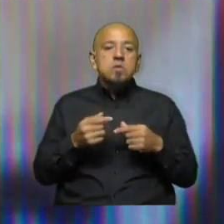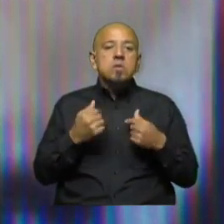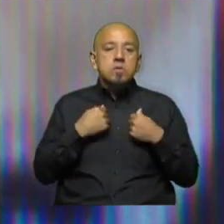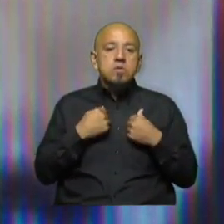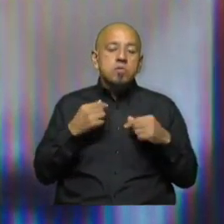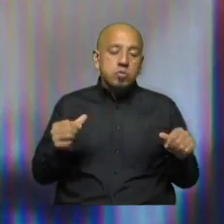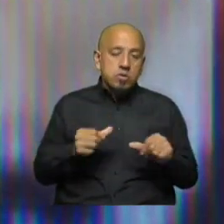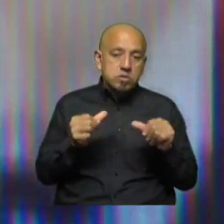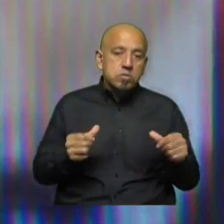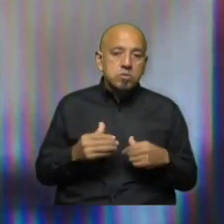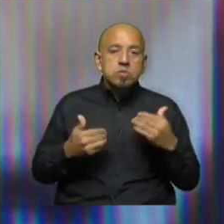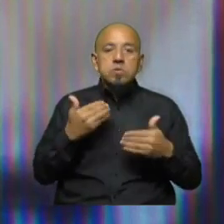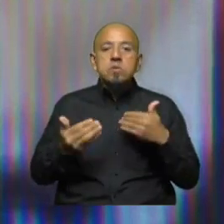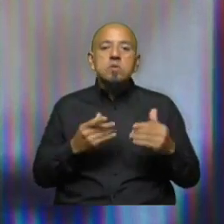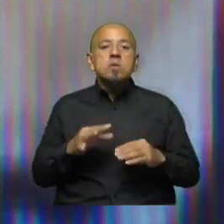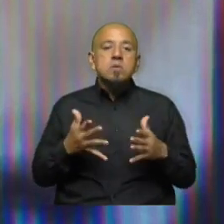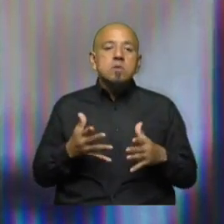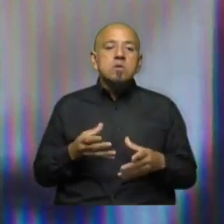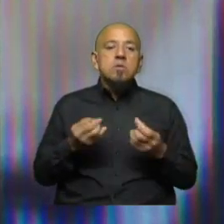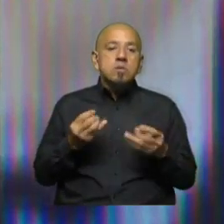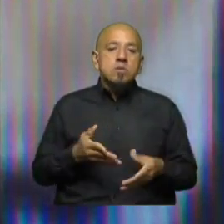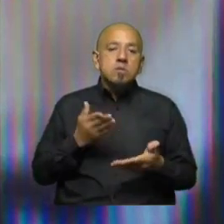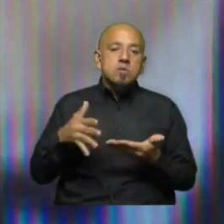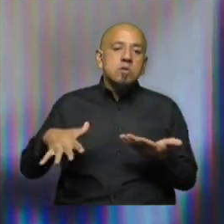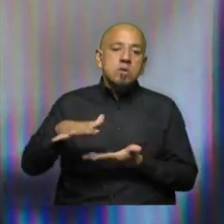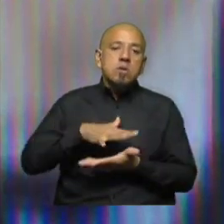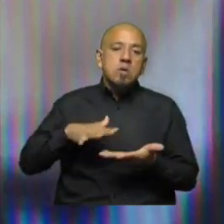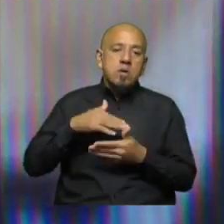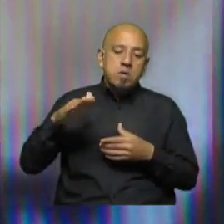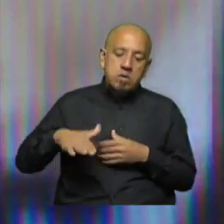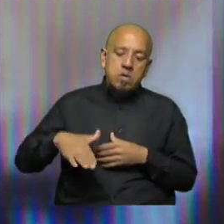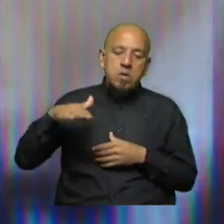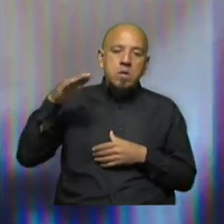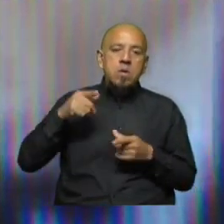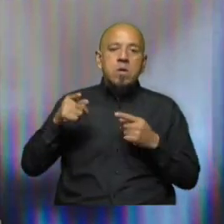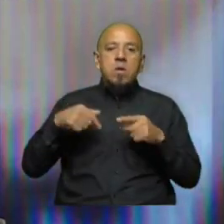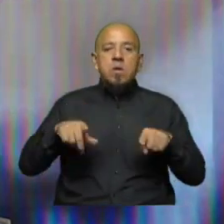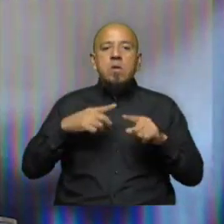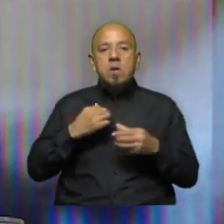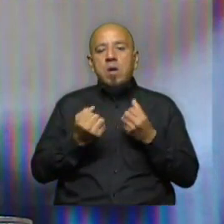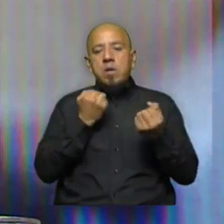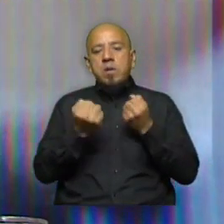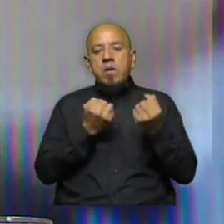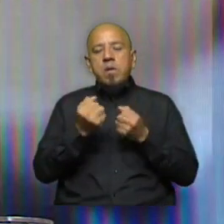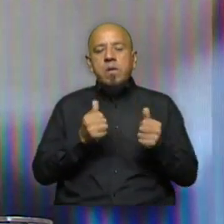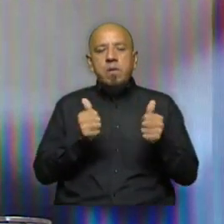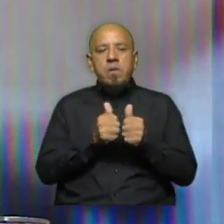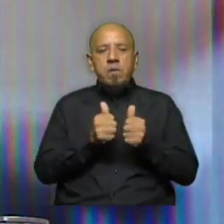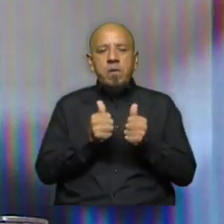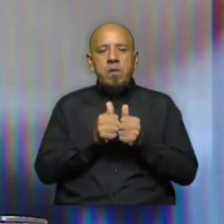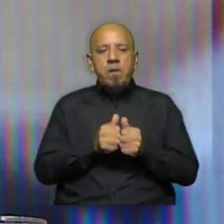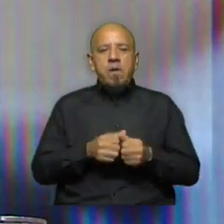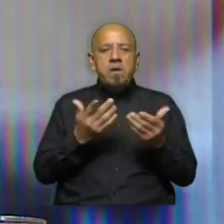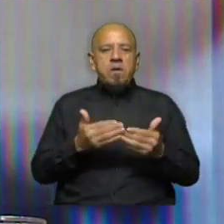en definitiva, a buscar, bueno, qué pasó, y por eso fuimos al barrio donde había crecido, hablamos con los amigos de la infancia, con los que iban a boxear con él, y tratamos